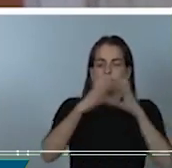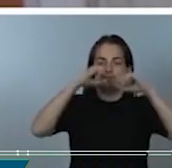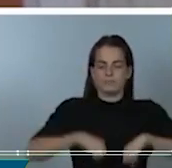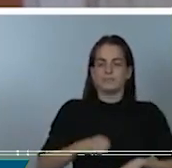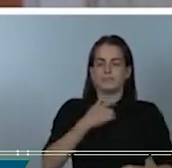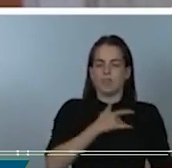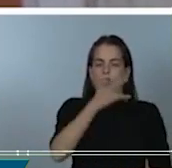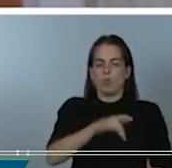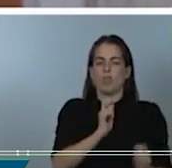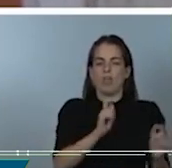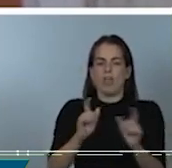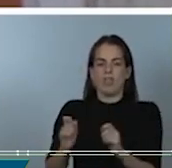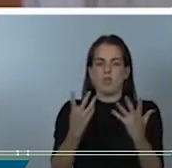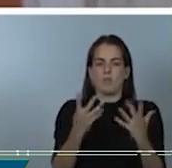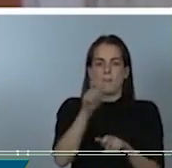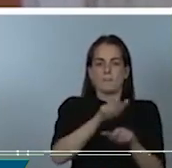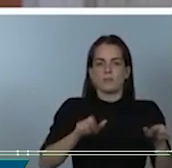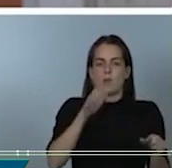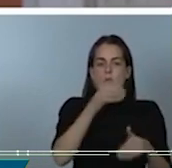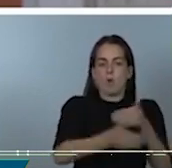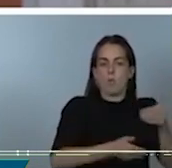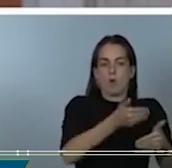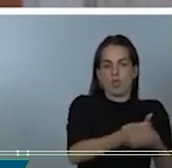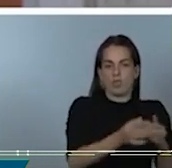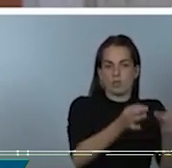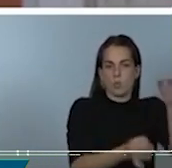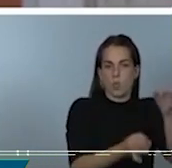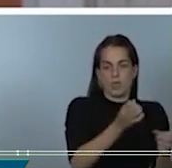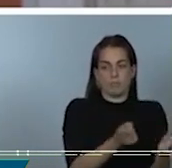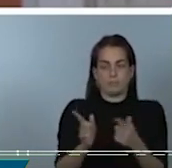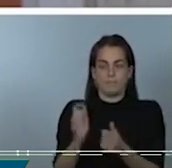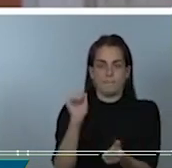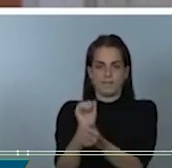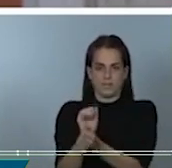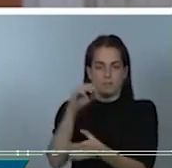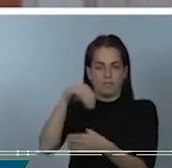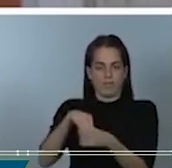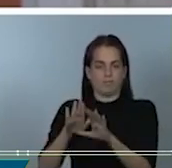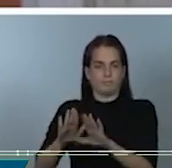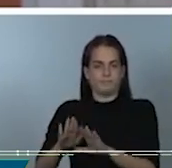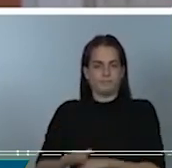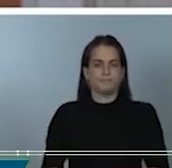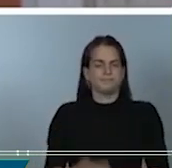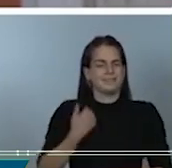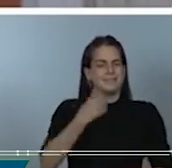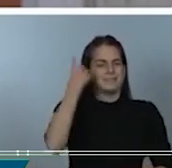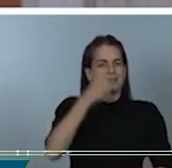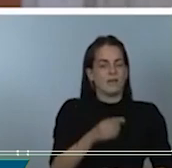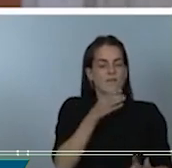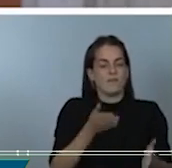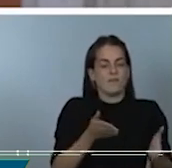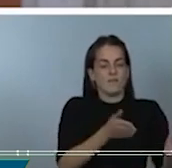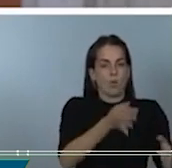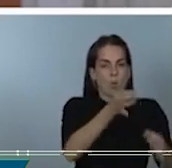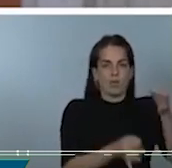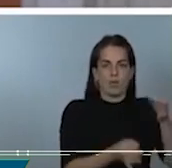diálogo. Y se lo digo en mayúsculas. Si alguien se lo puede decir, es alguien como yo, que he presidido el Partido Popular, que he presidido